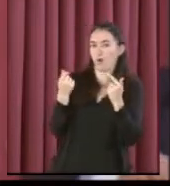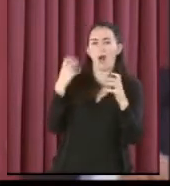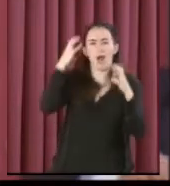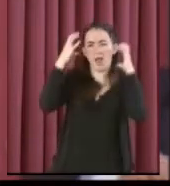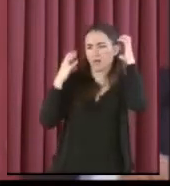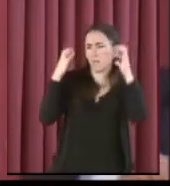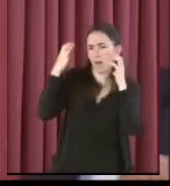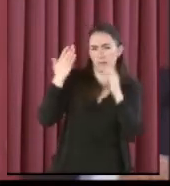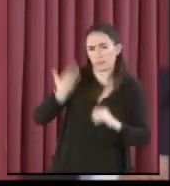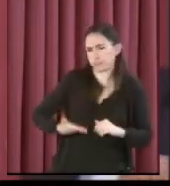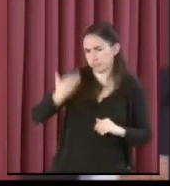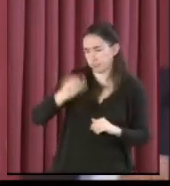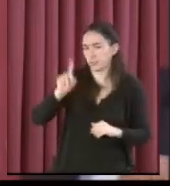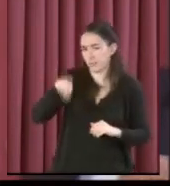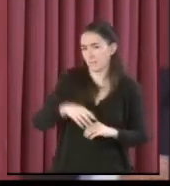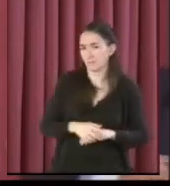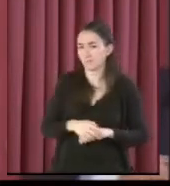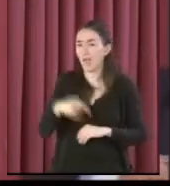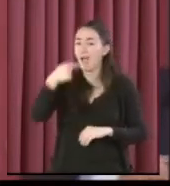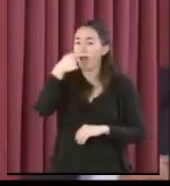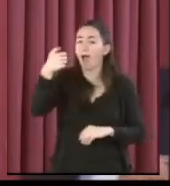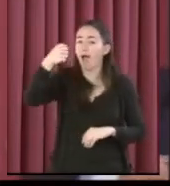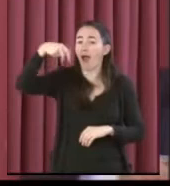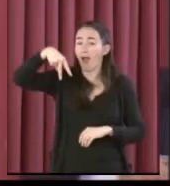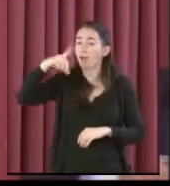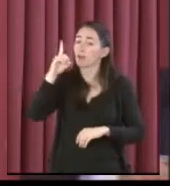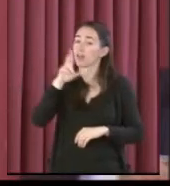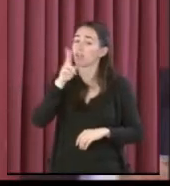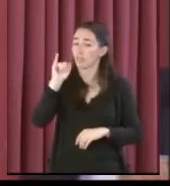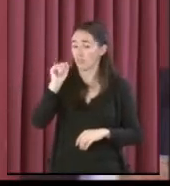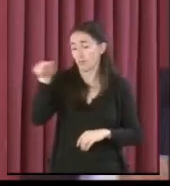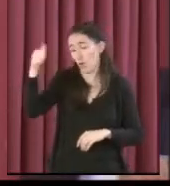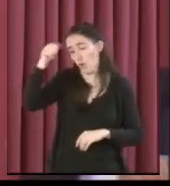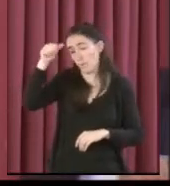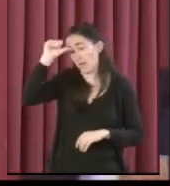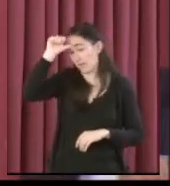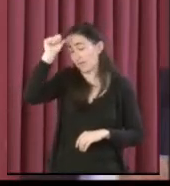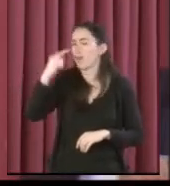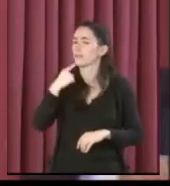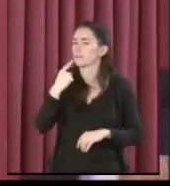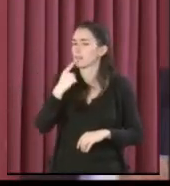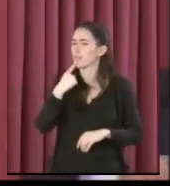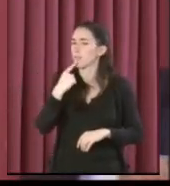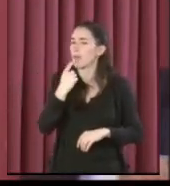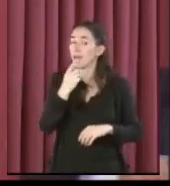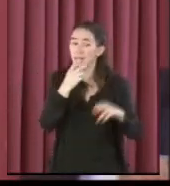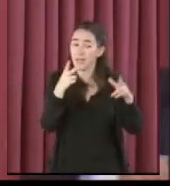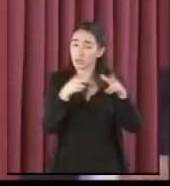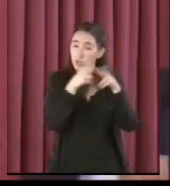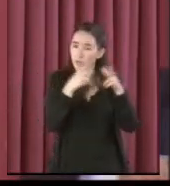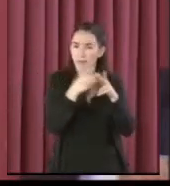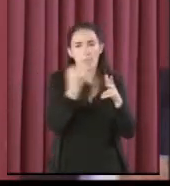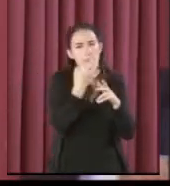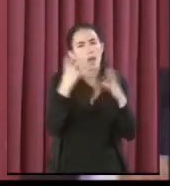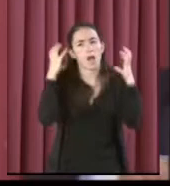importancia. Como decía Gandhi, un país, una civilización, se puede juzgar por la forma en que trata a sus